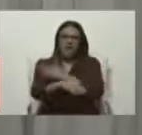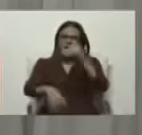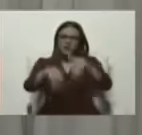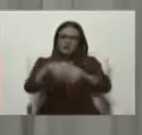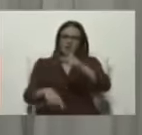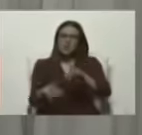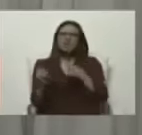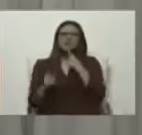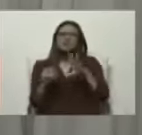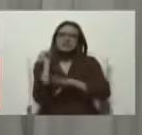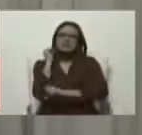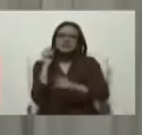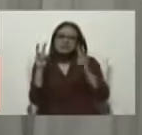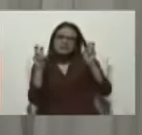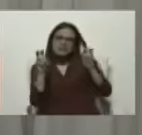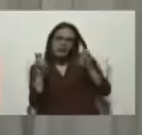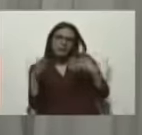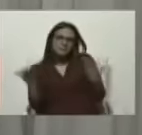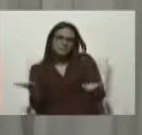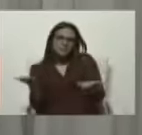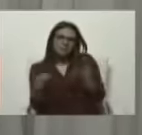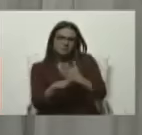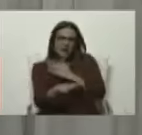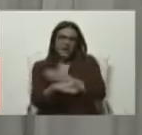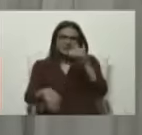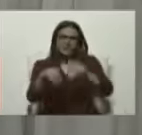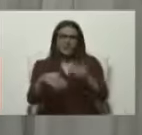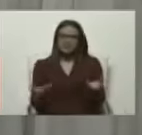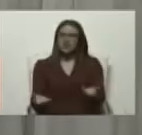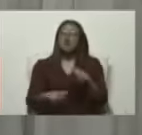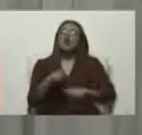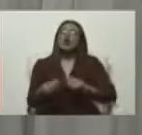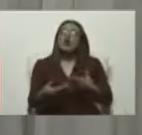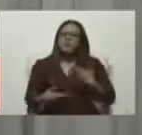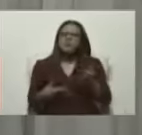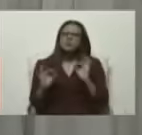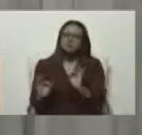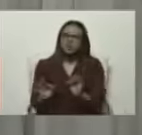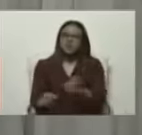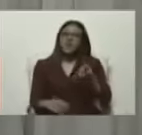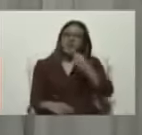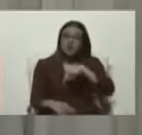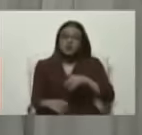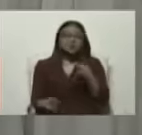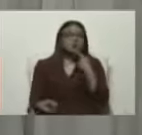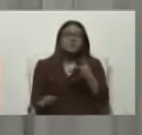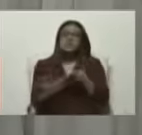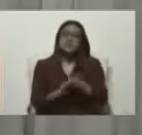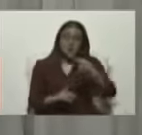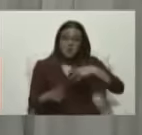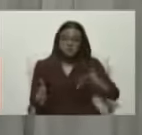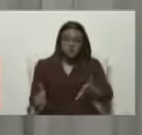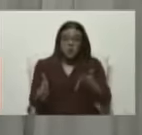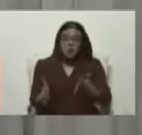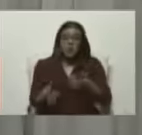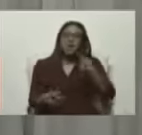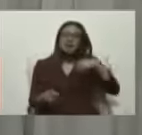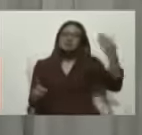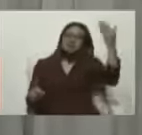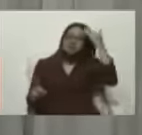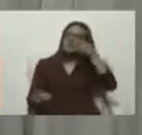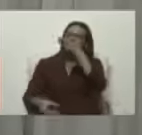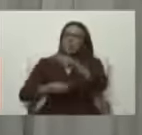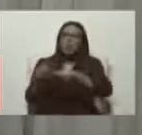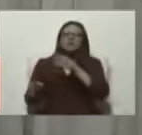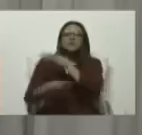para las elecciones presidenciales. Como decimos aquí en Venezuela, mano ganada no se tranca. Es muy curioso